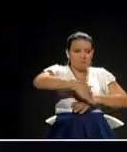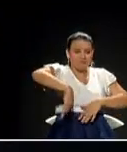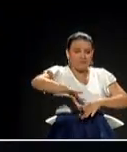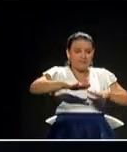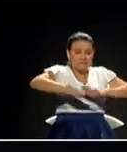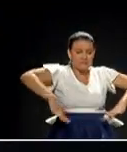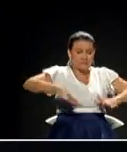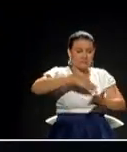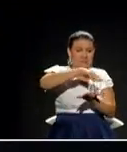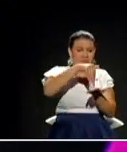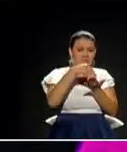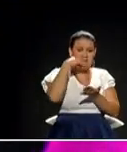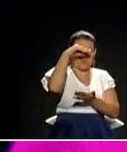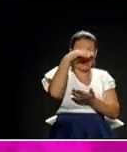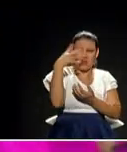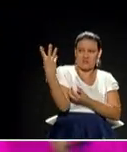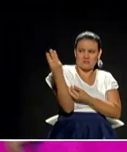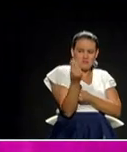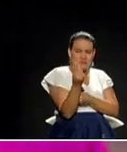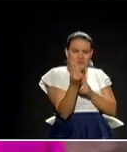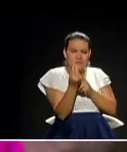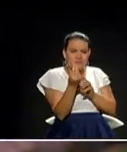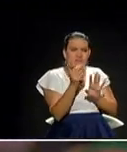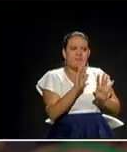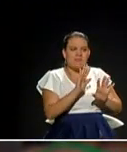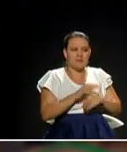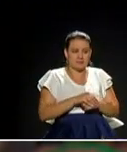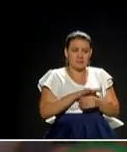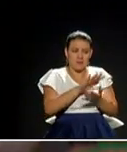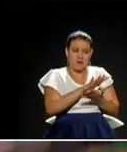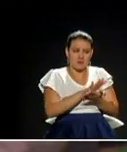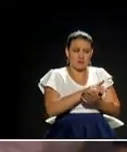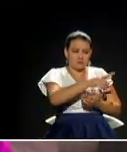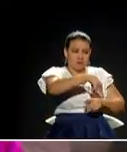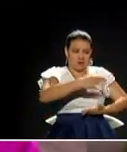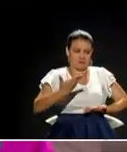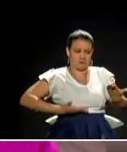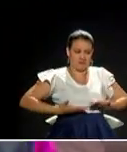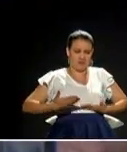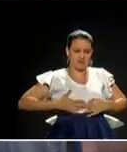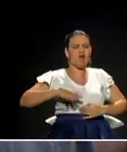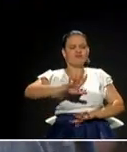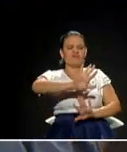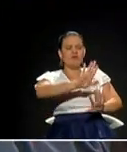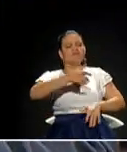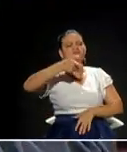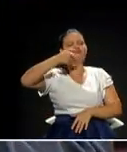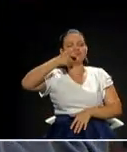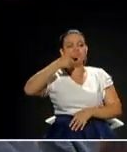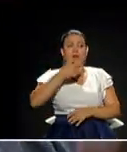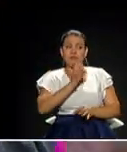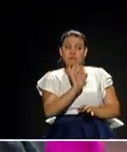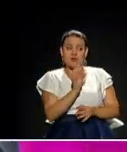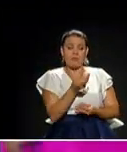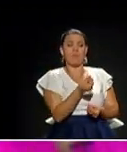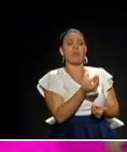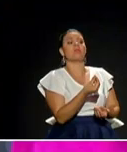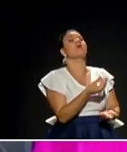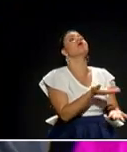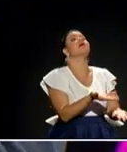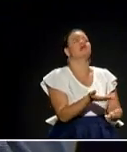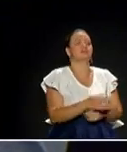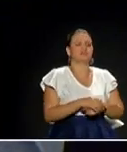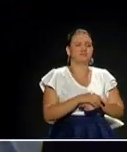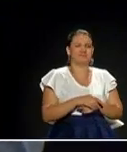comercio y que bajo el supuesto de prestar una seguridad y ahí se esconde la extorsión pienso que medellín